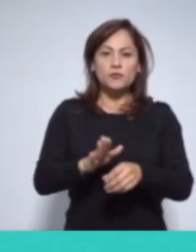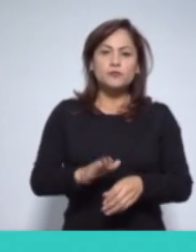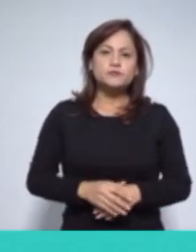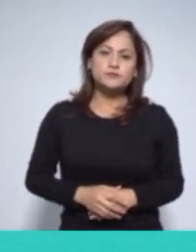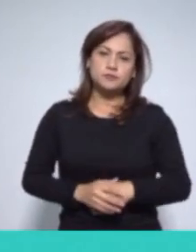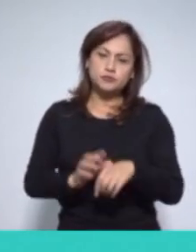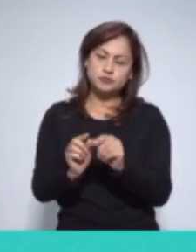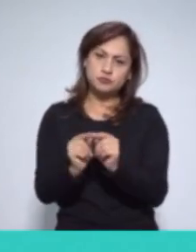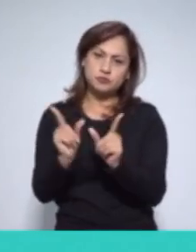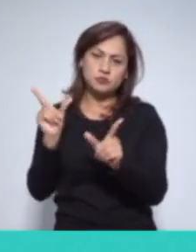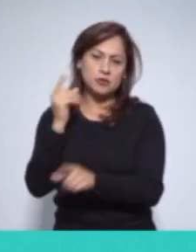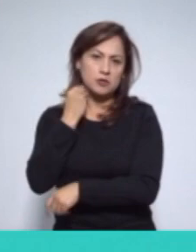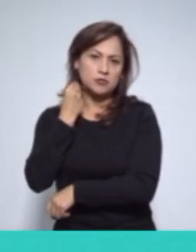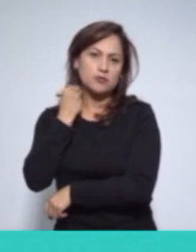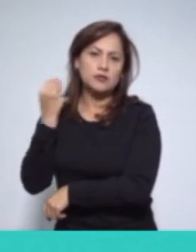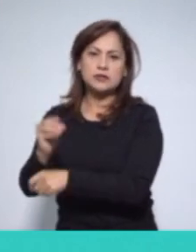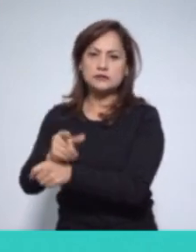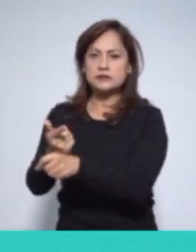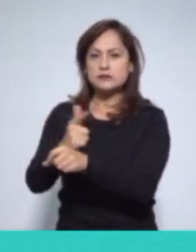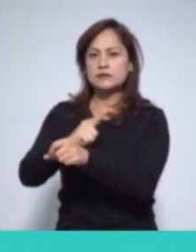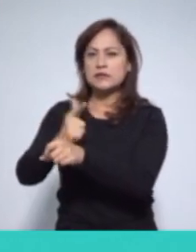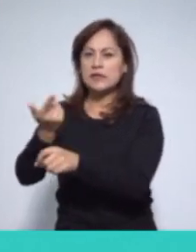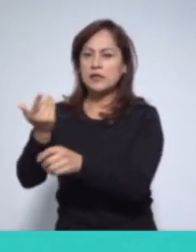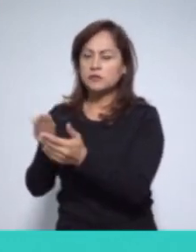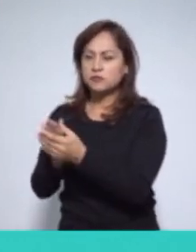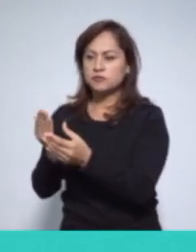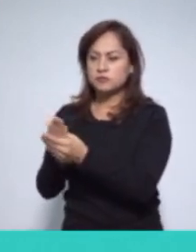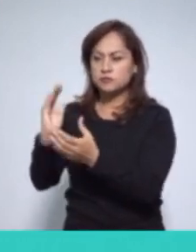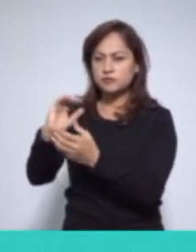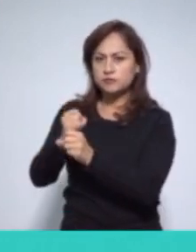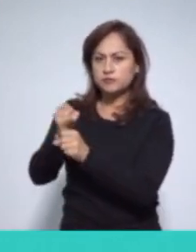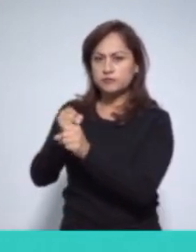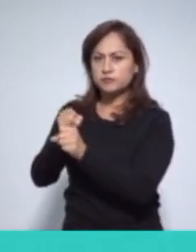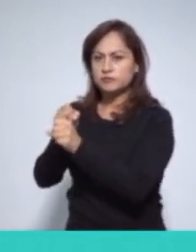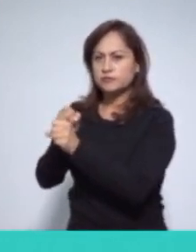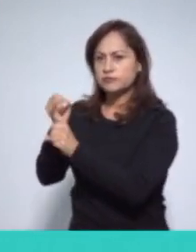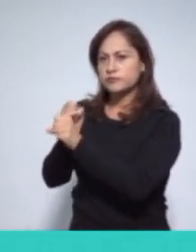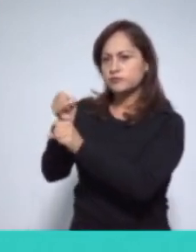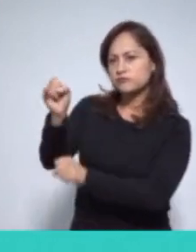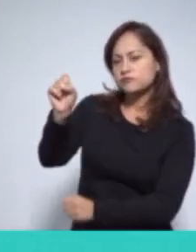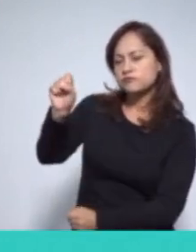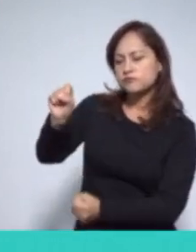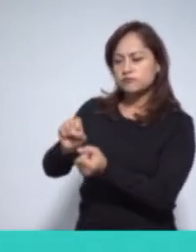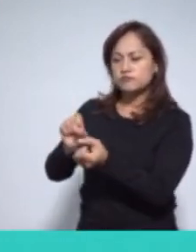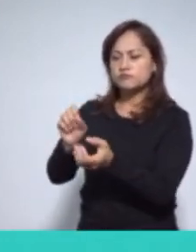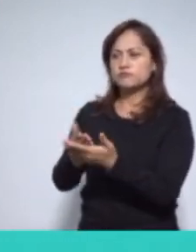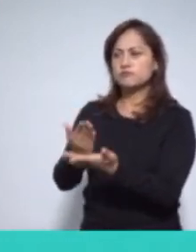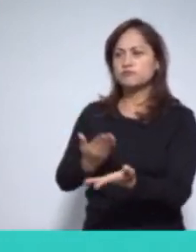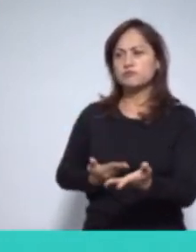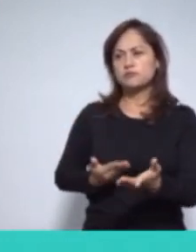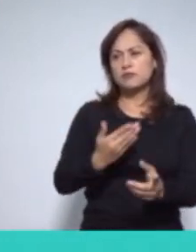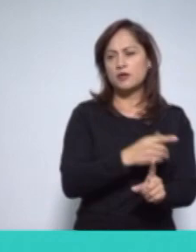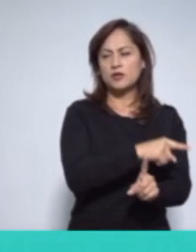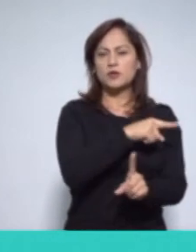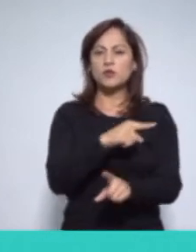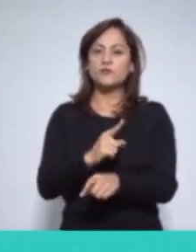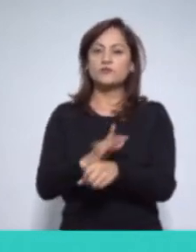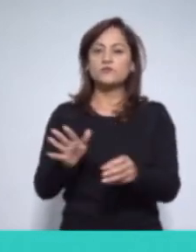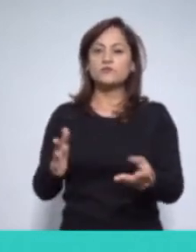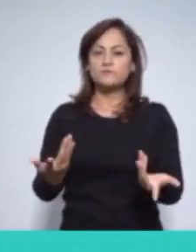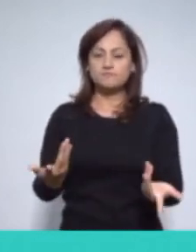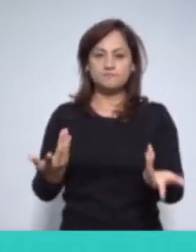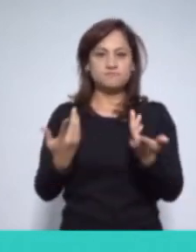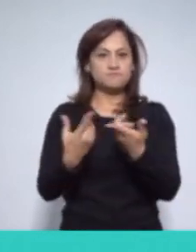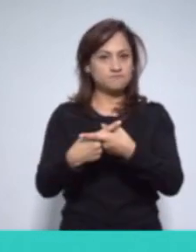esas consideraciones, el comisionado Guerra Ford propuso al Pleno revocar la respuesta de la Procuraduría General de la República a fin de que realice una nueva búsqueda